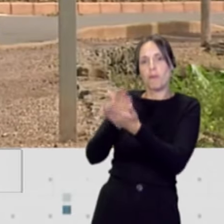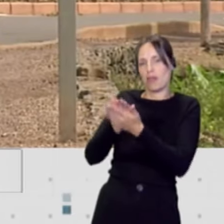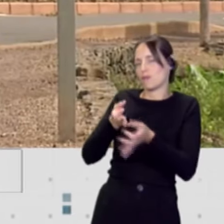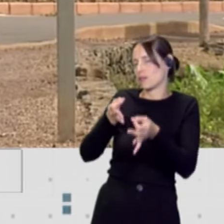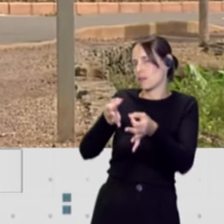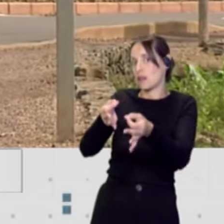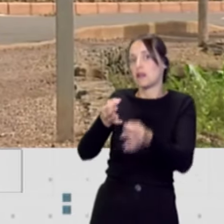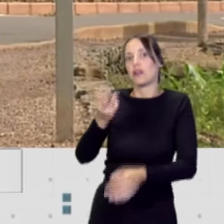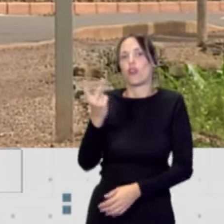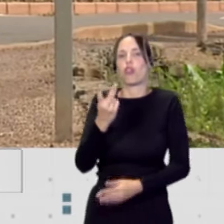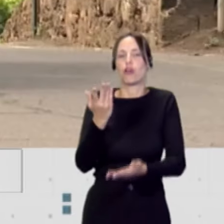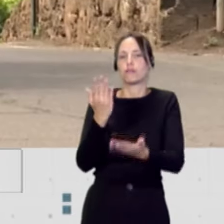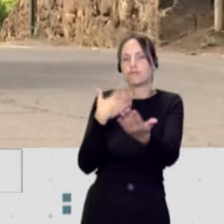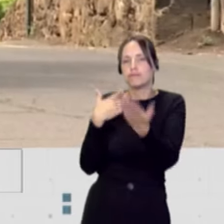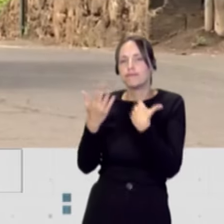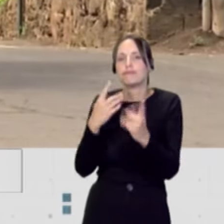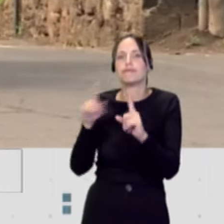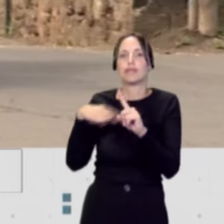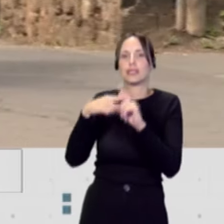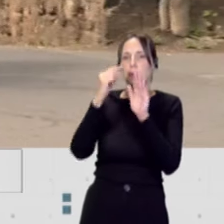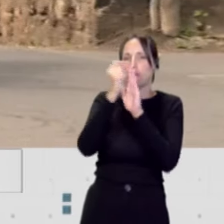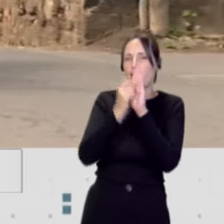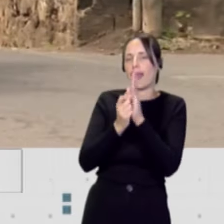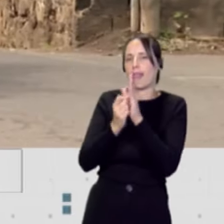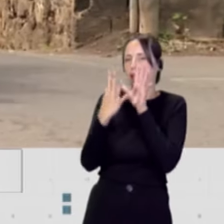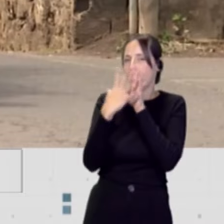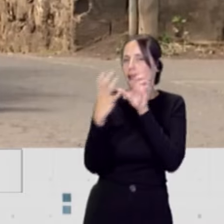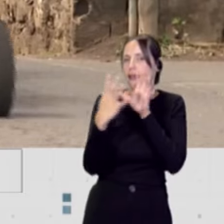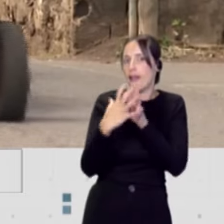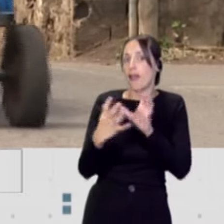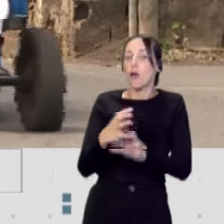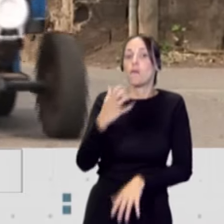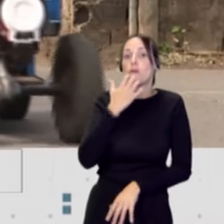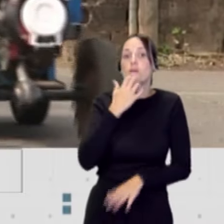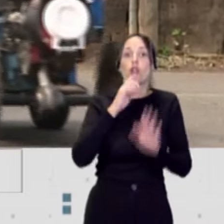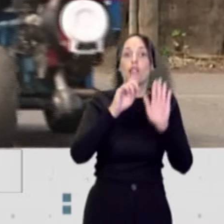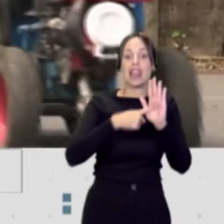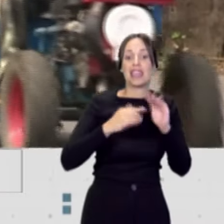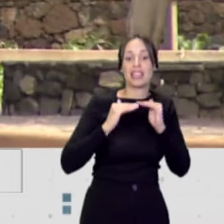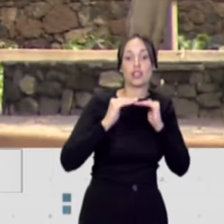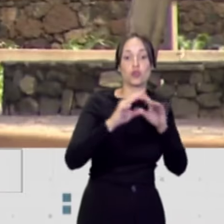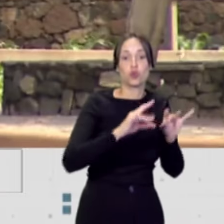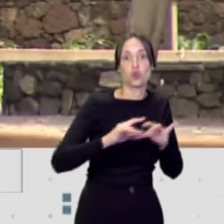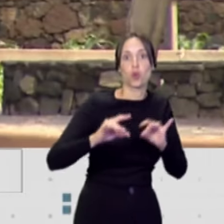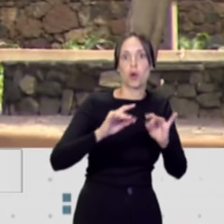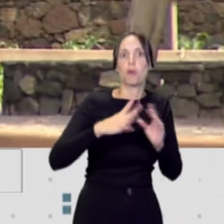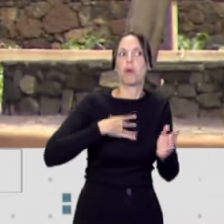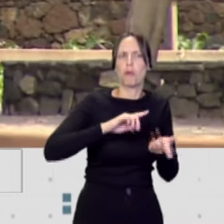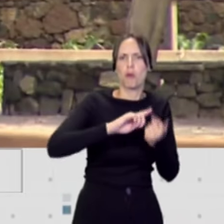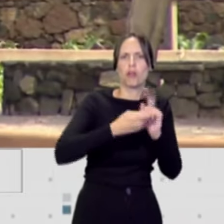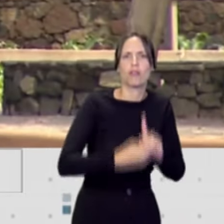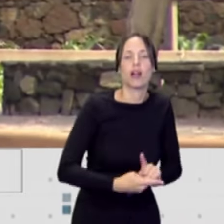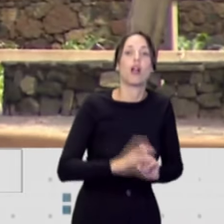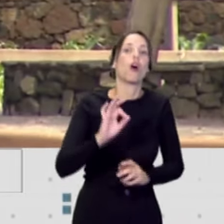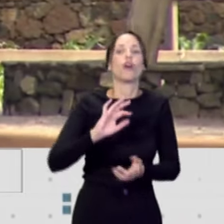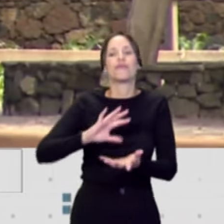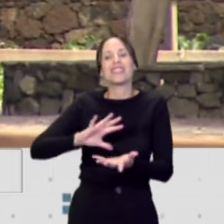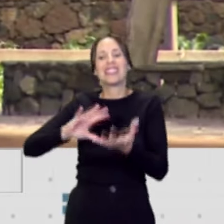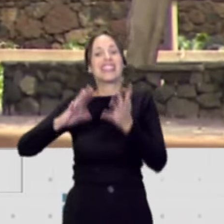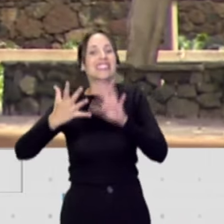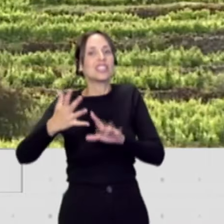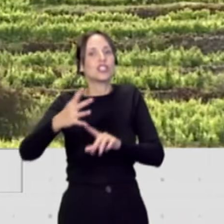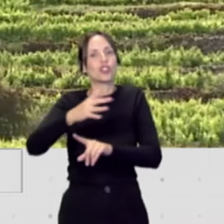diálogo y de consensuar medidas y propuestas como posibles modificaciones de la ley del suelo o medidas también en transición ecológica